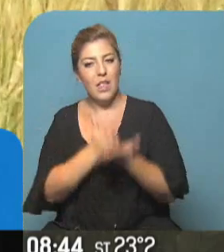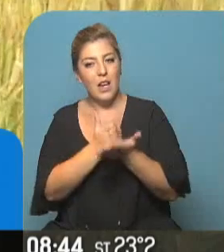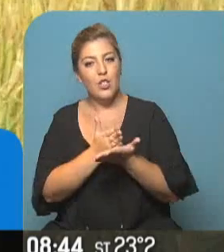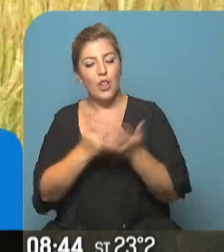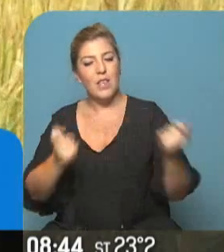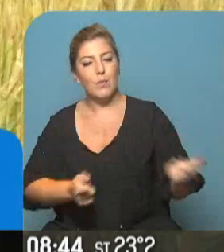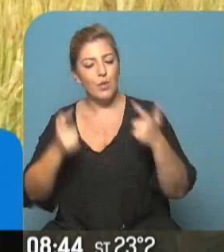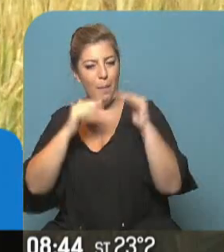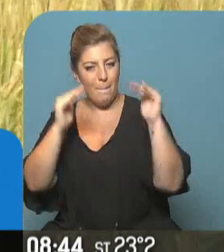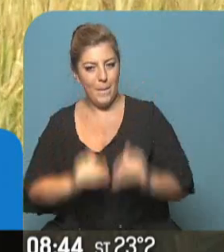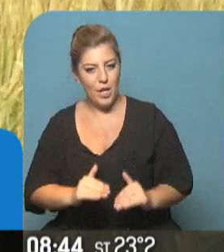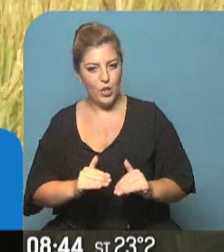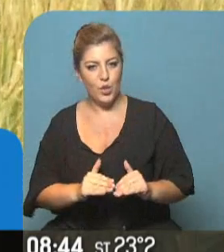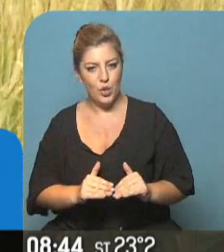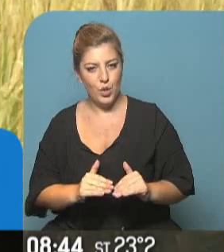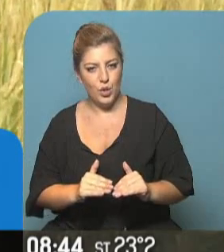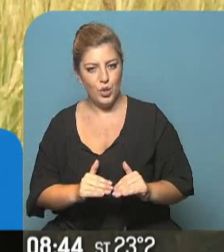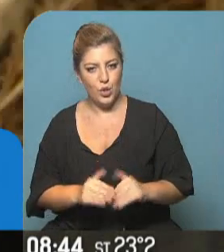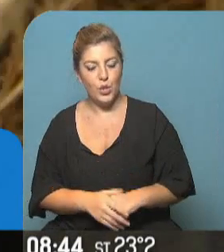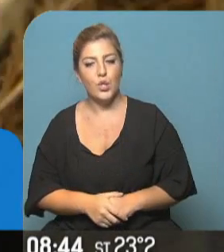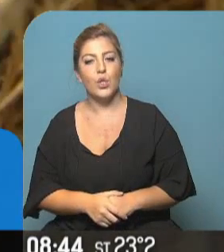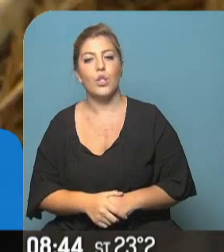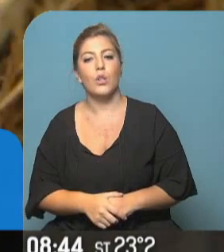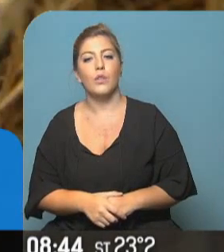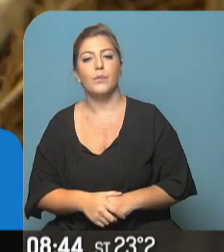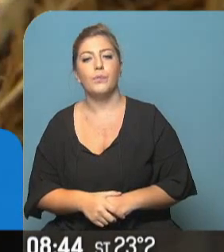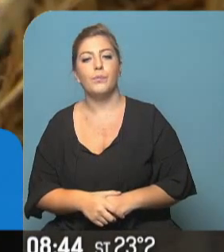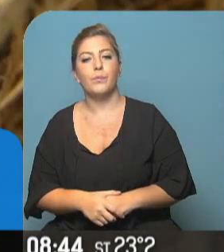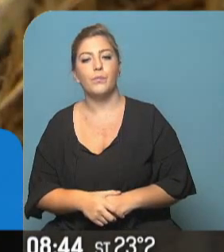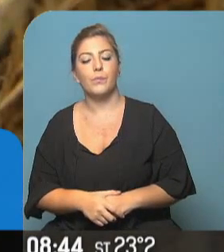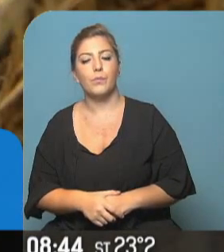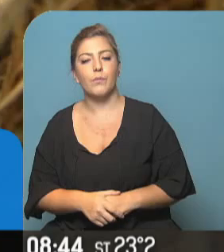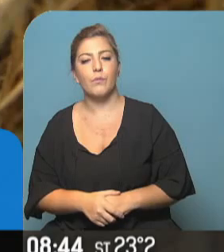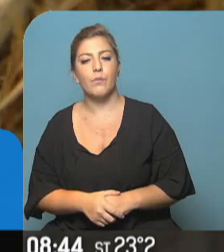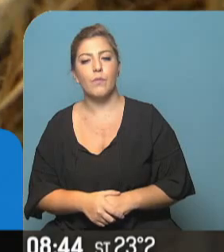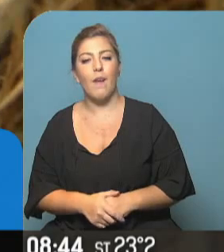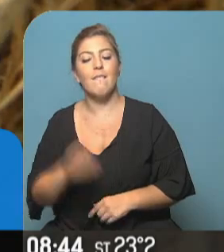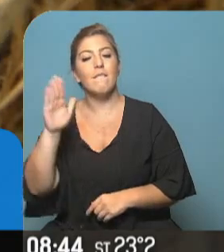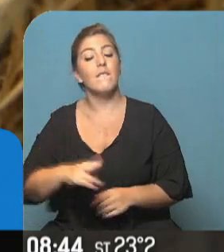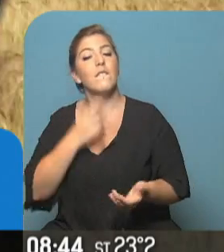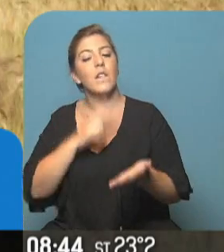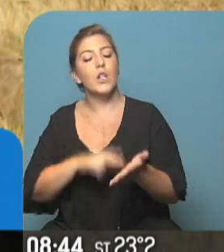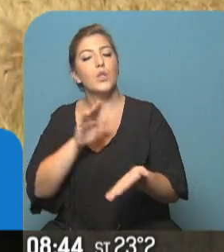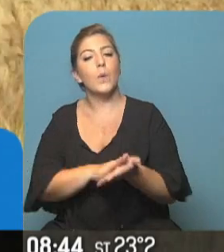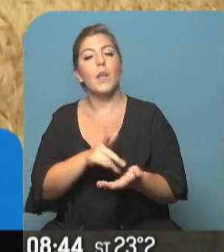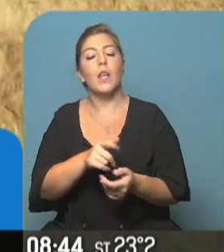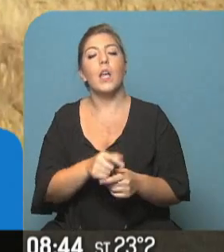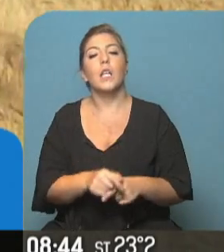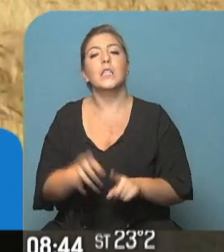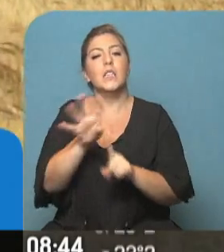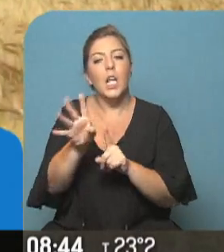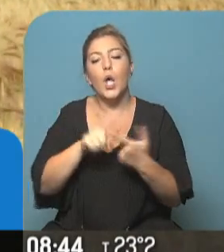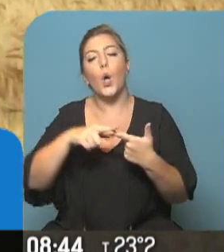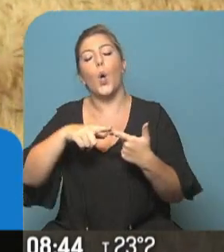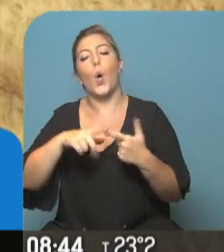la retención es baja de retenciones en su denominación más este habitual en el trigo en el maíz y en